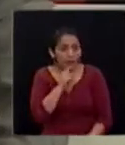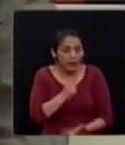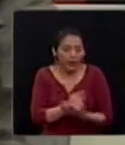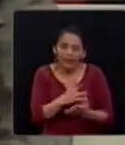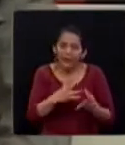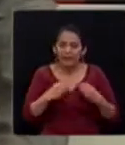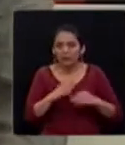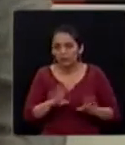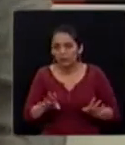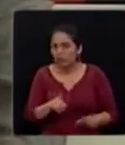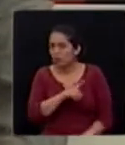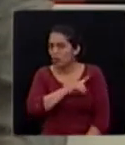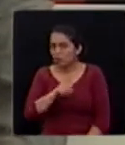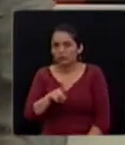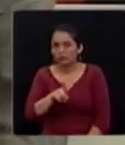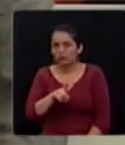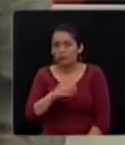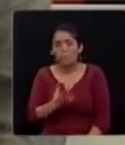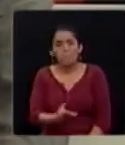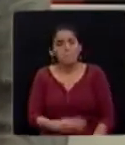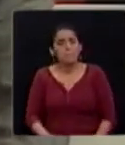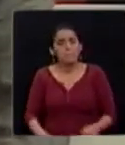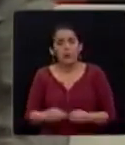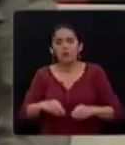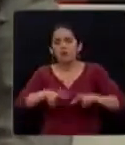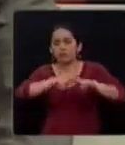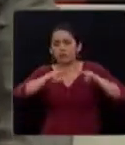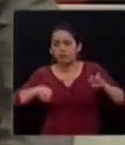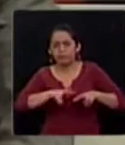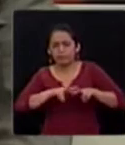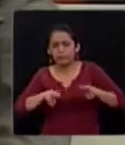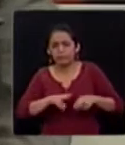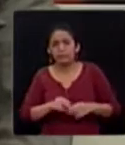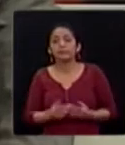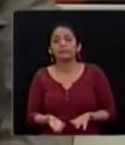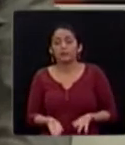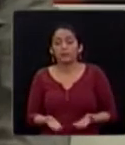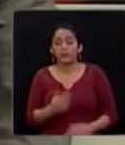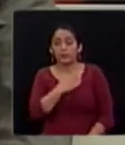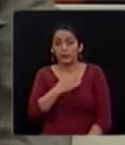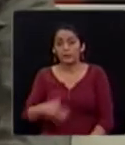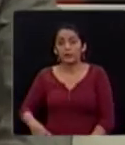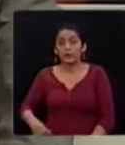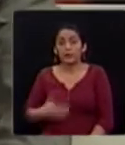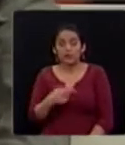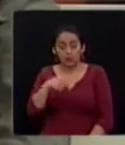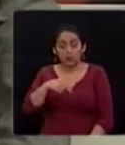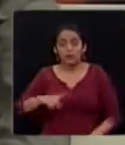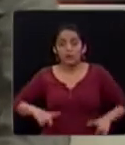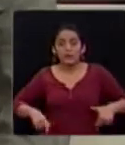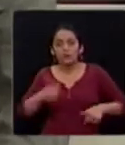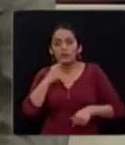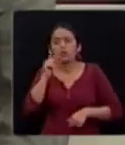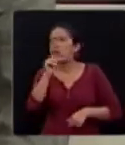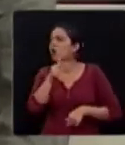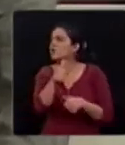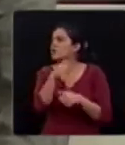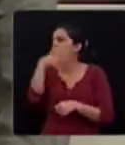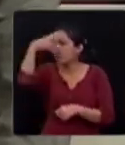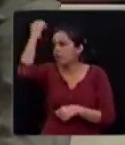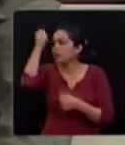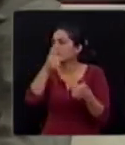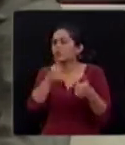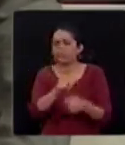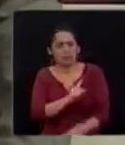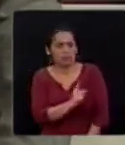oficialista proteja al vicepresidente de la República. Si es que realmente lo que dijo el presidente Moreno, estamos ante un proceso